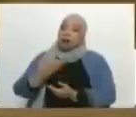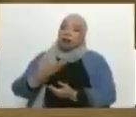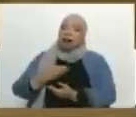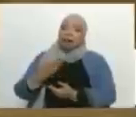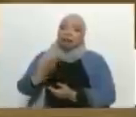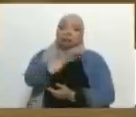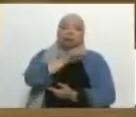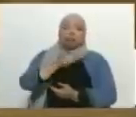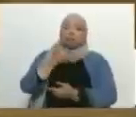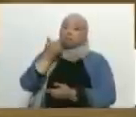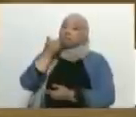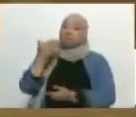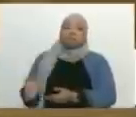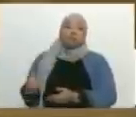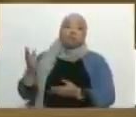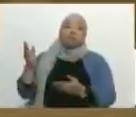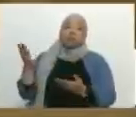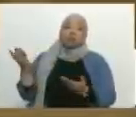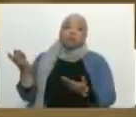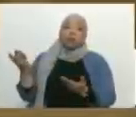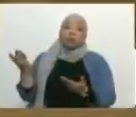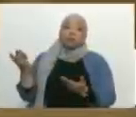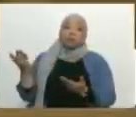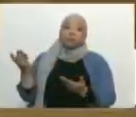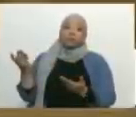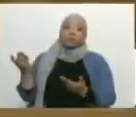ciudadano alcalde.